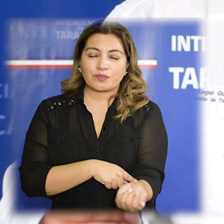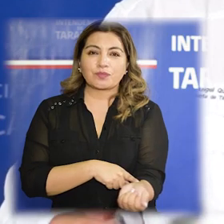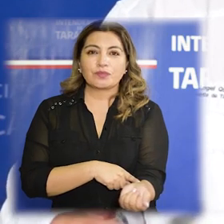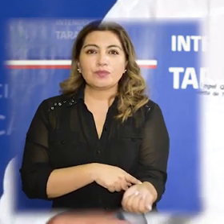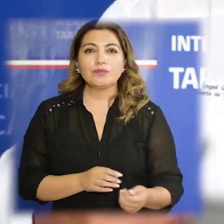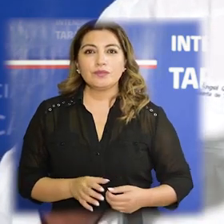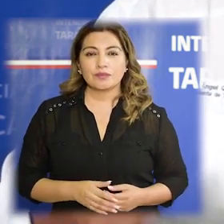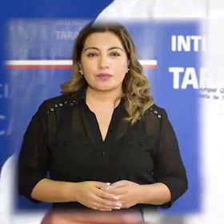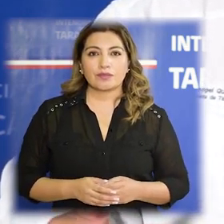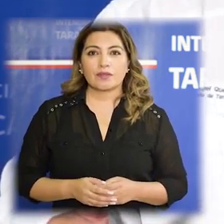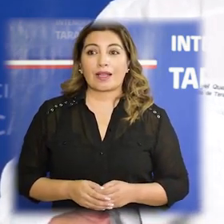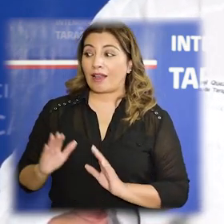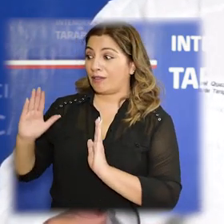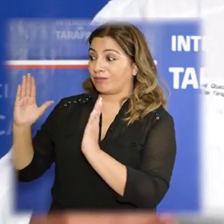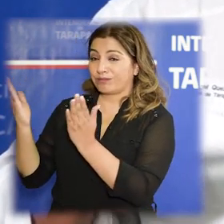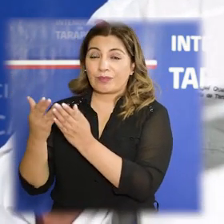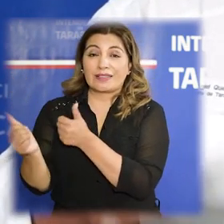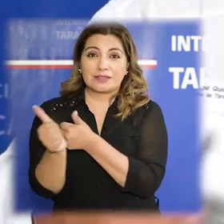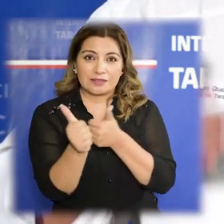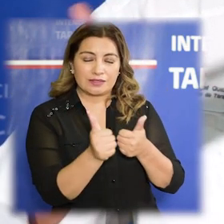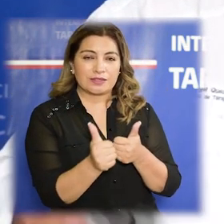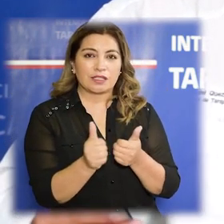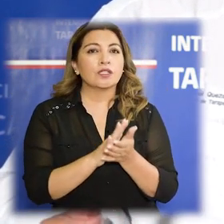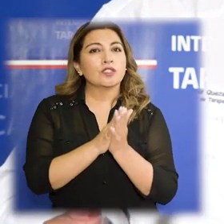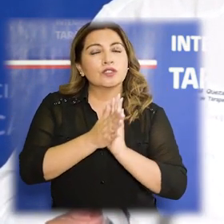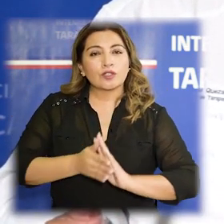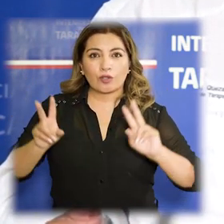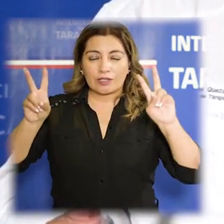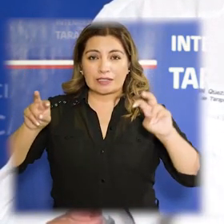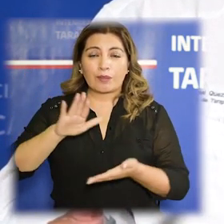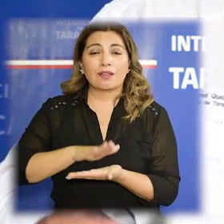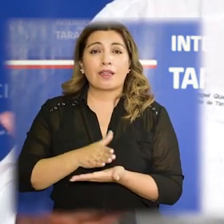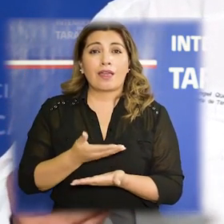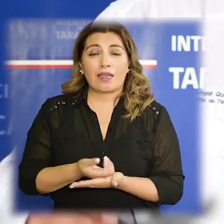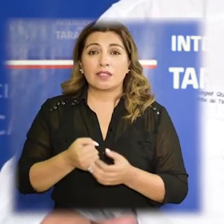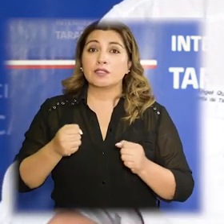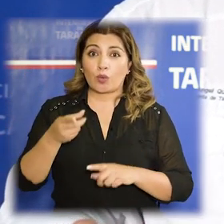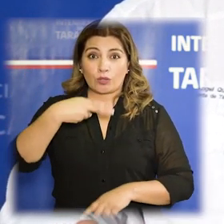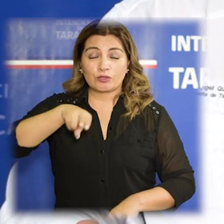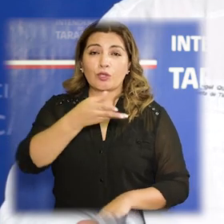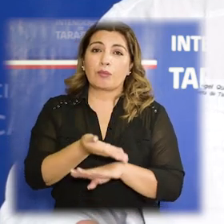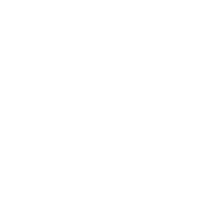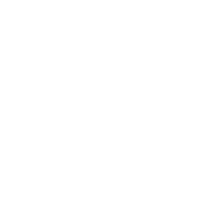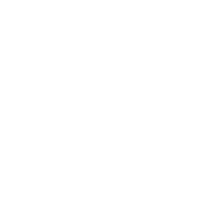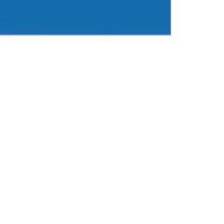nuestra familia, a nuestro entorno, y tomar todas las medidas sanitarias que le hemos solicitado.